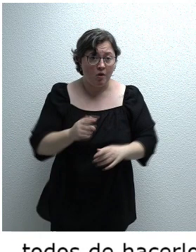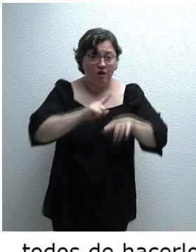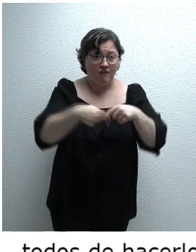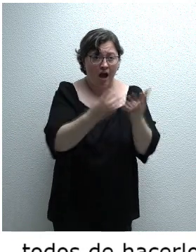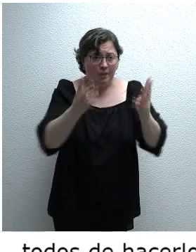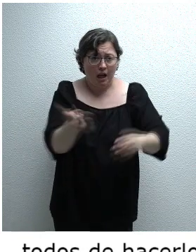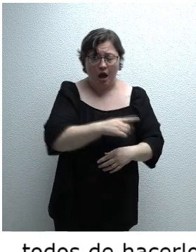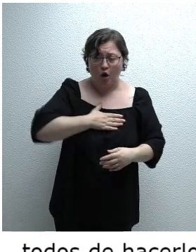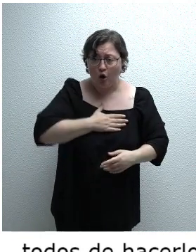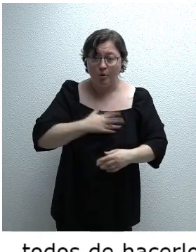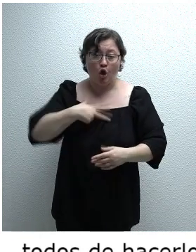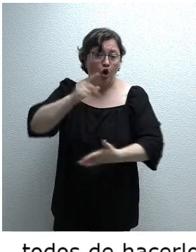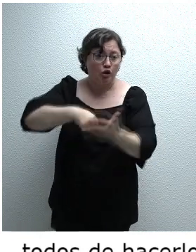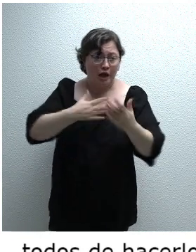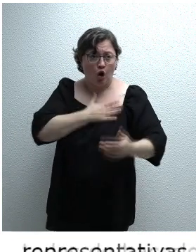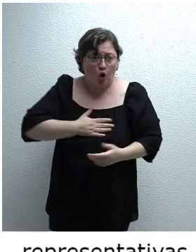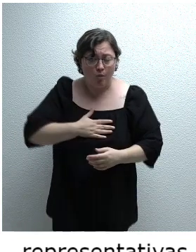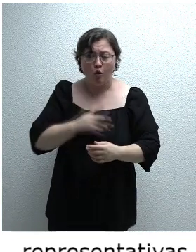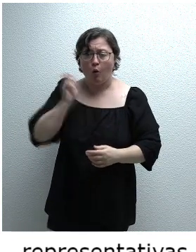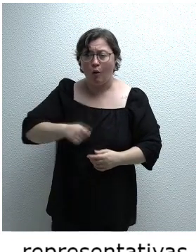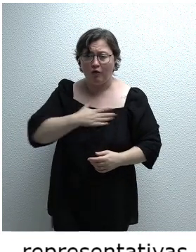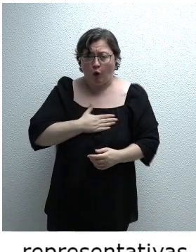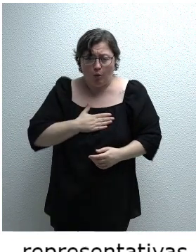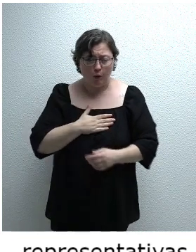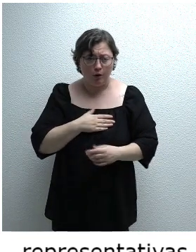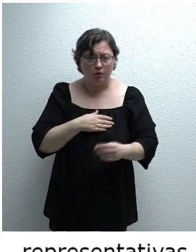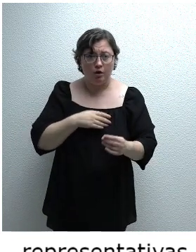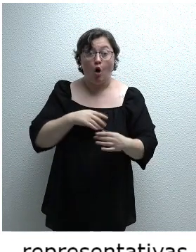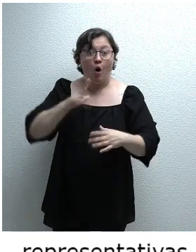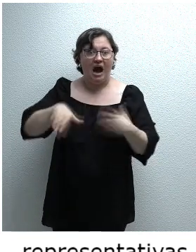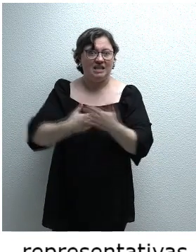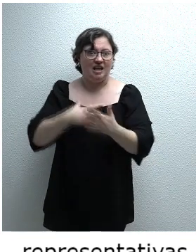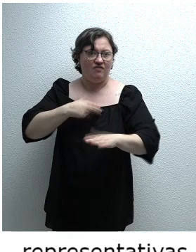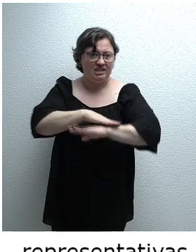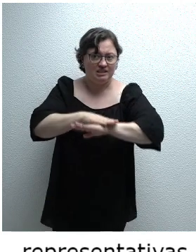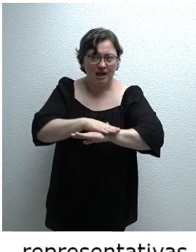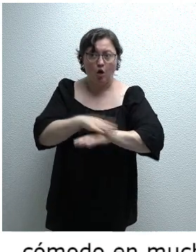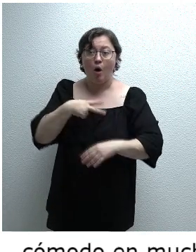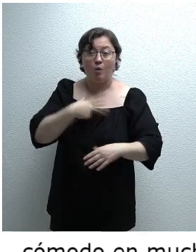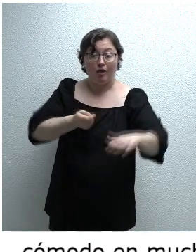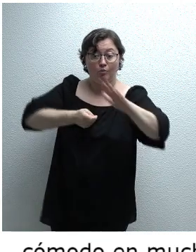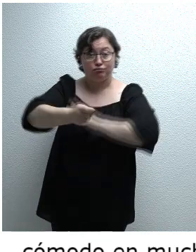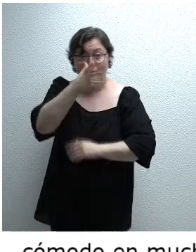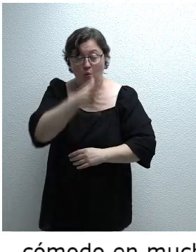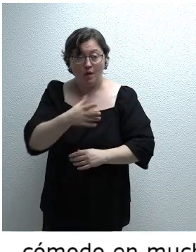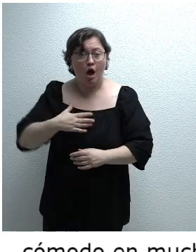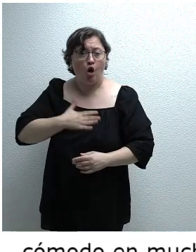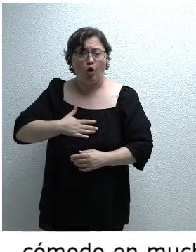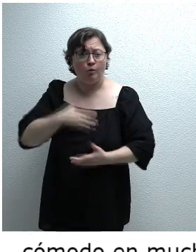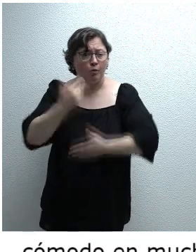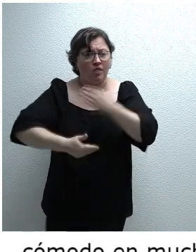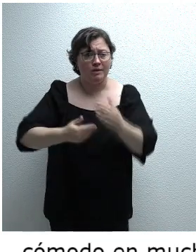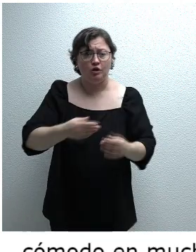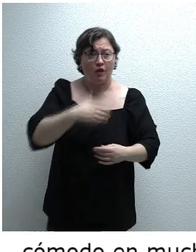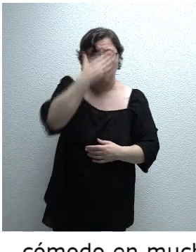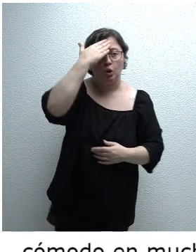familia como para el notario, como para el juez o para el fiscal y para el abogado que presenta la demanda. Es lo que